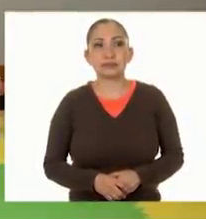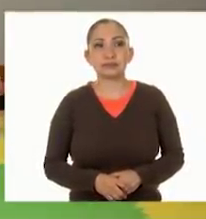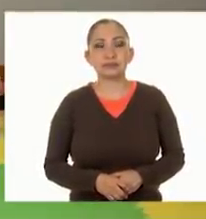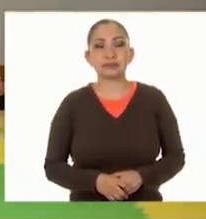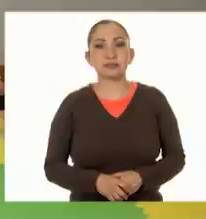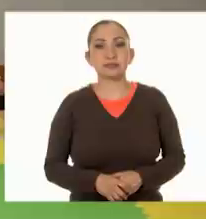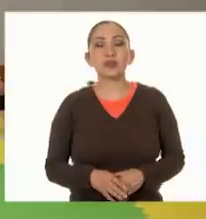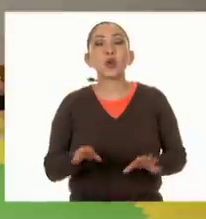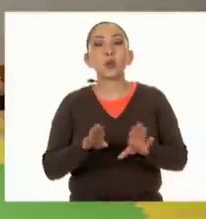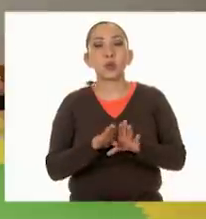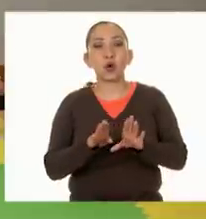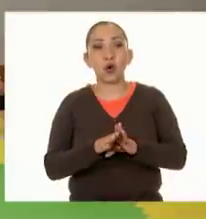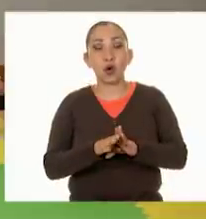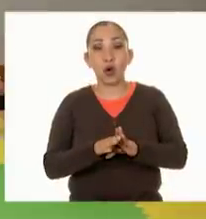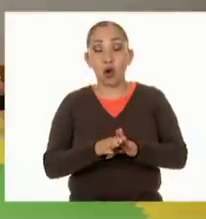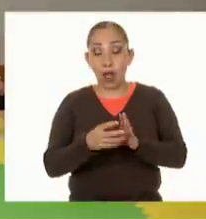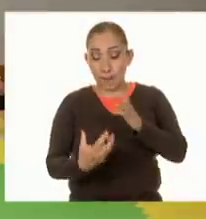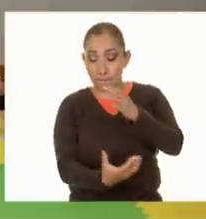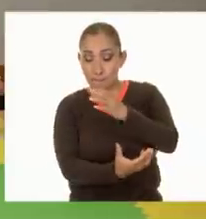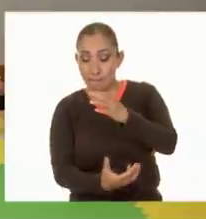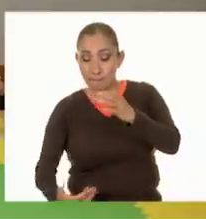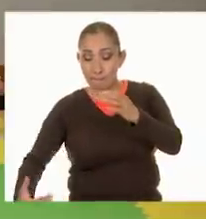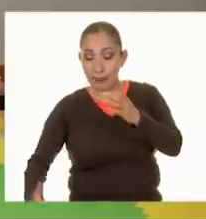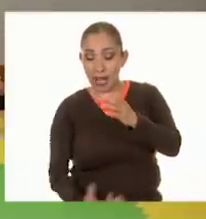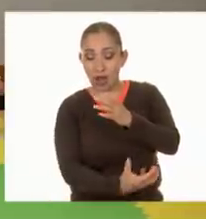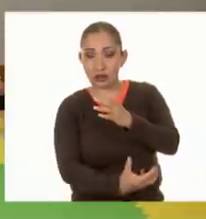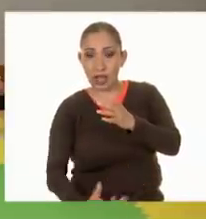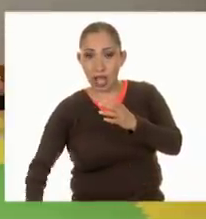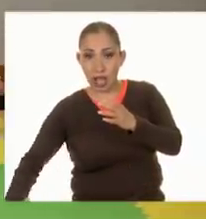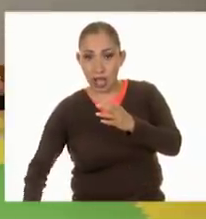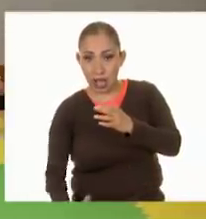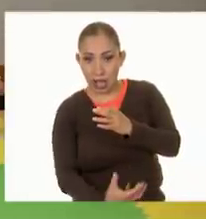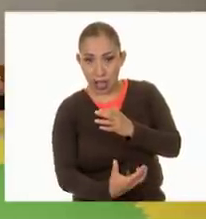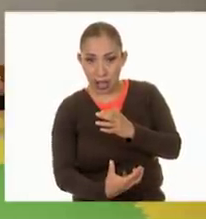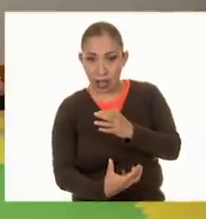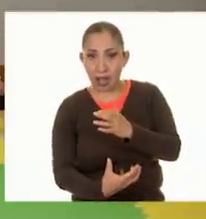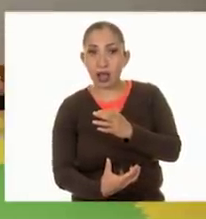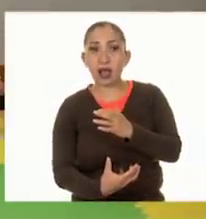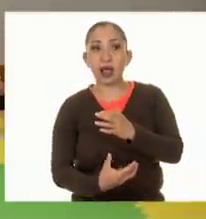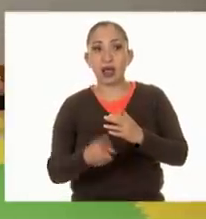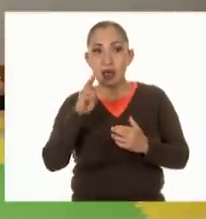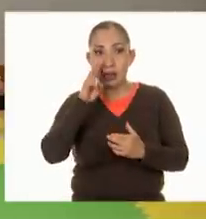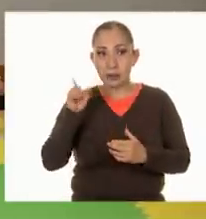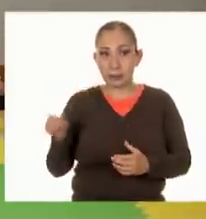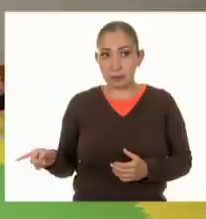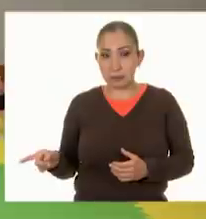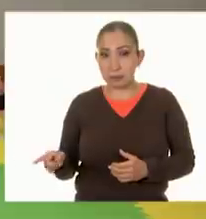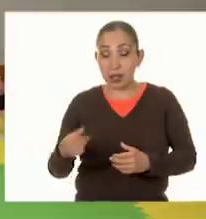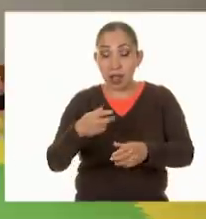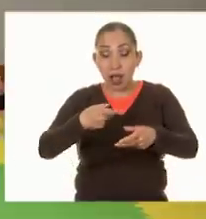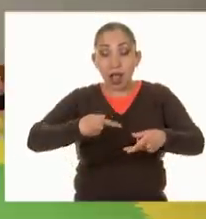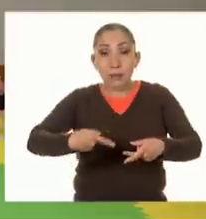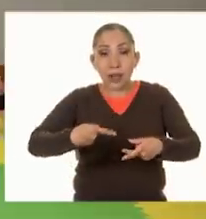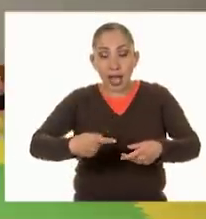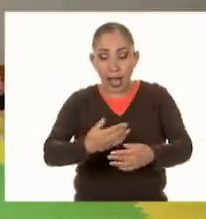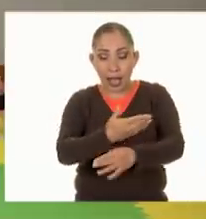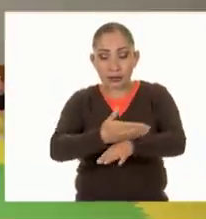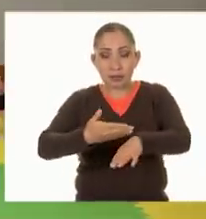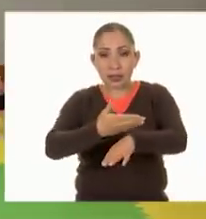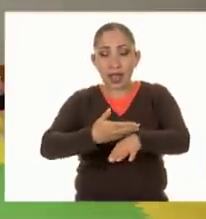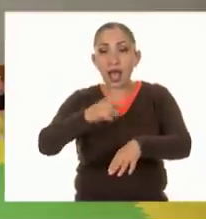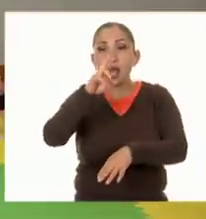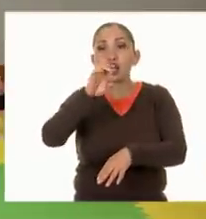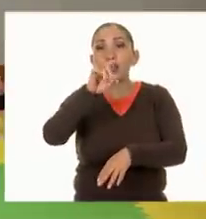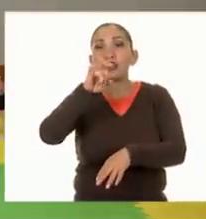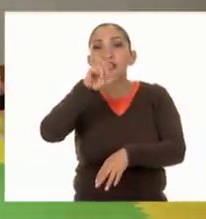de tal manera que la pelota quede balanceando entre tus piernas a la altura de las rodillas. Las